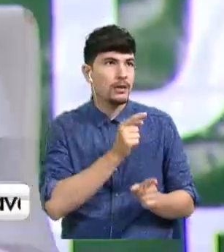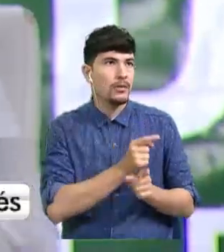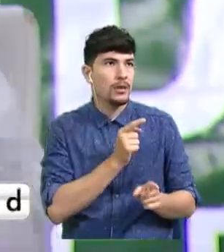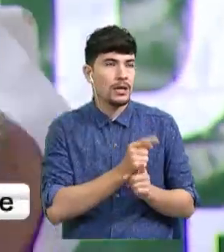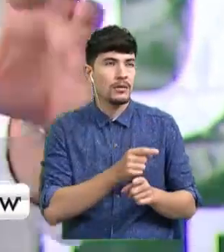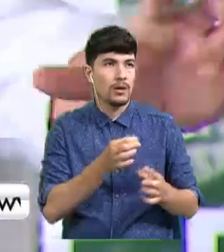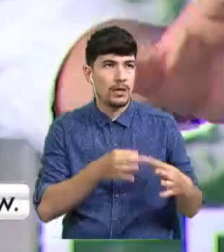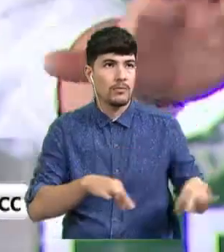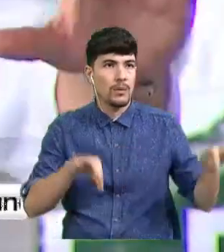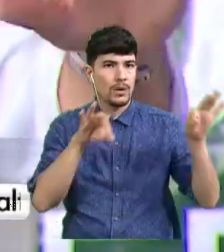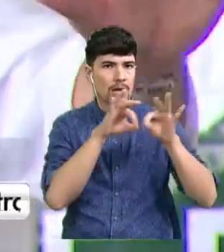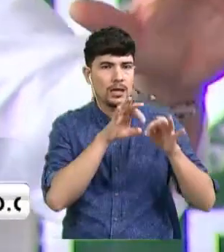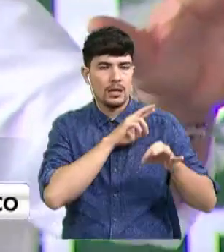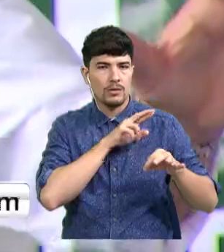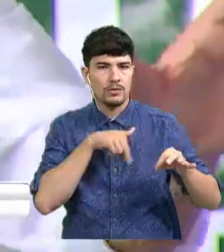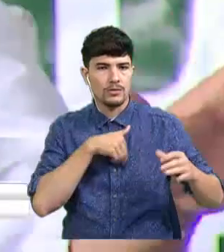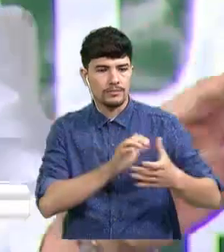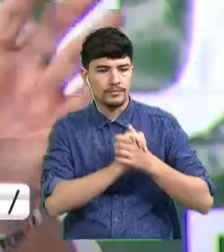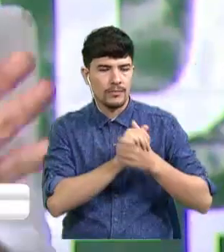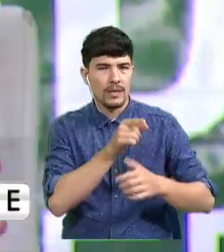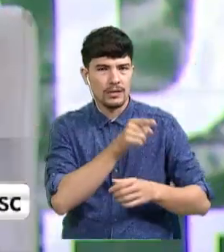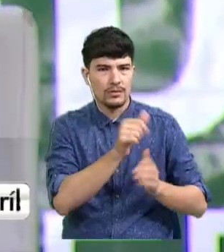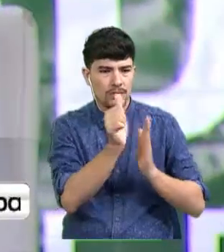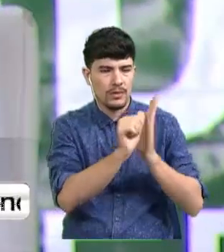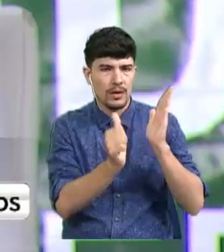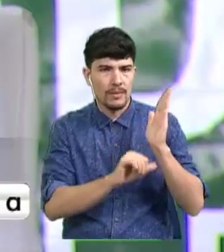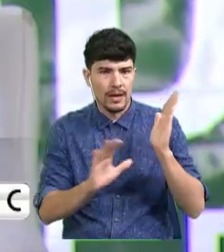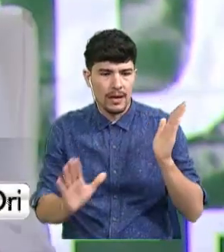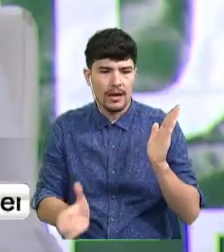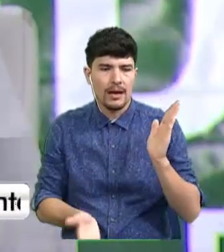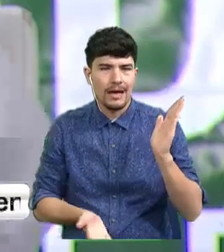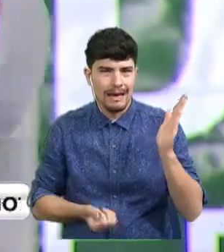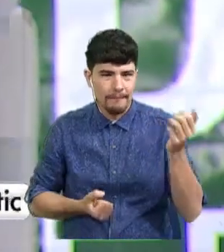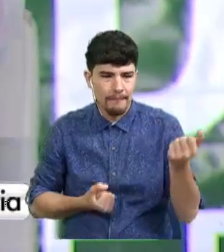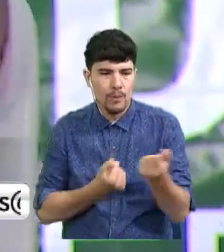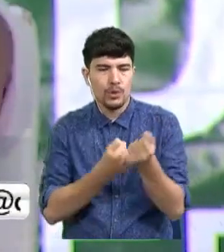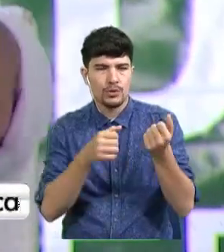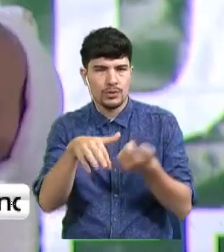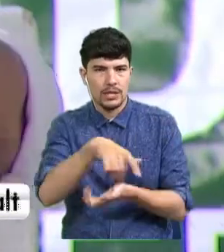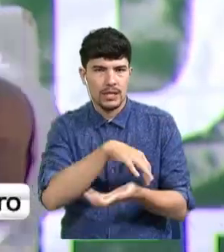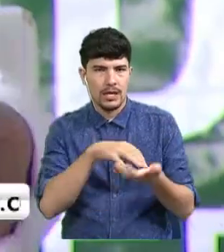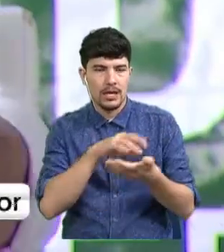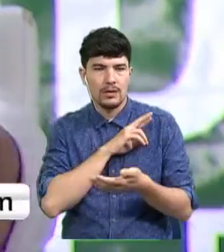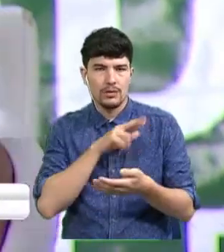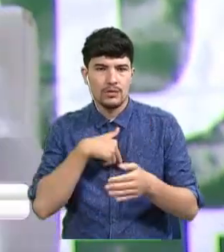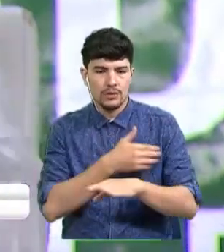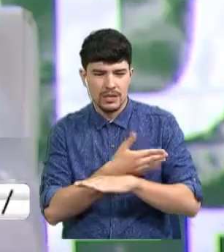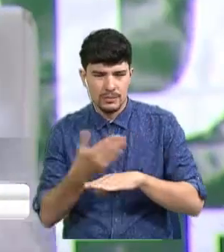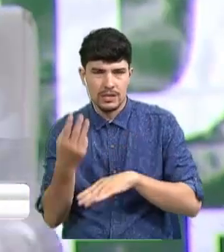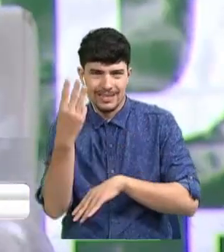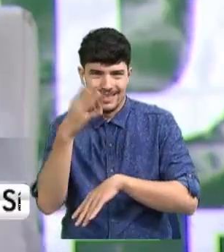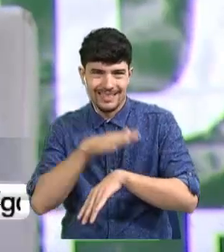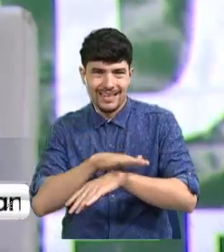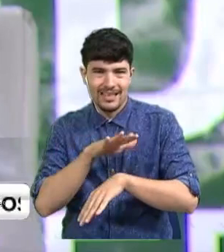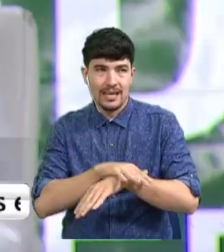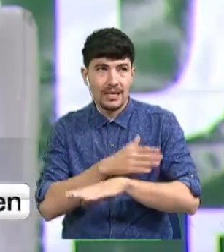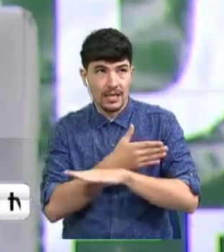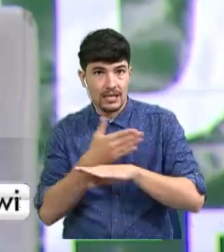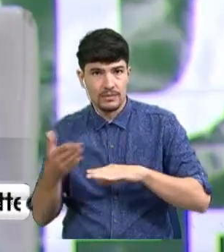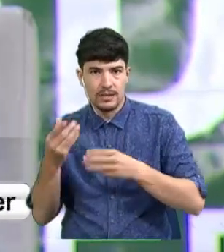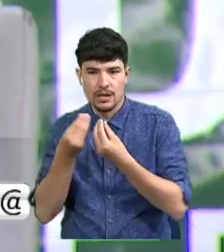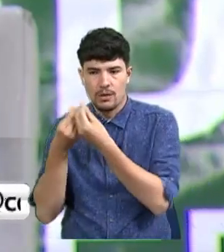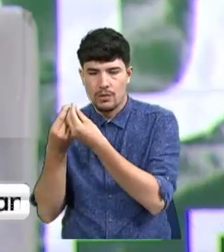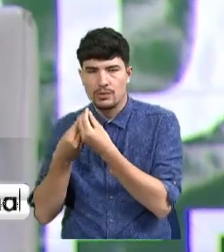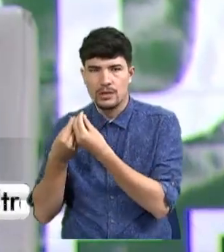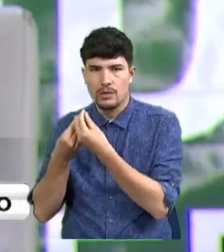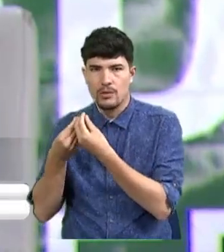qué importante ir de la mano con otro programa que es Pujanza Santander, que ahora lo vamos a desarrollar a las 3 de la tarde, con esa, después de el